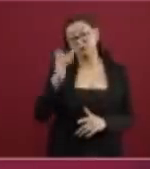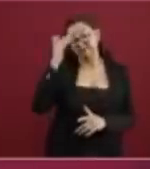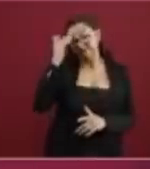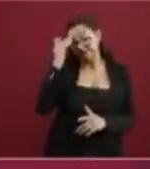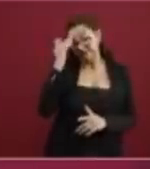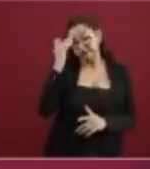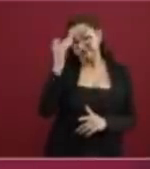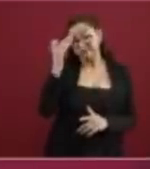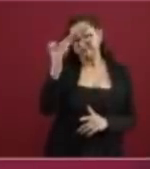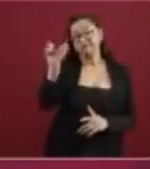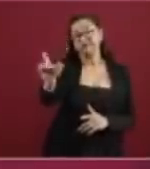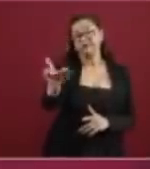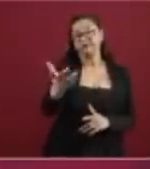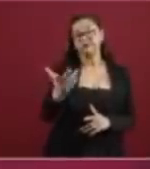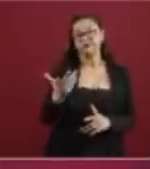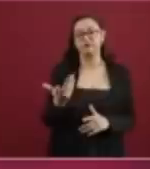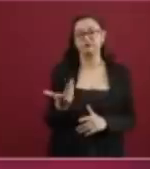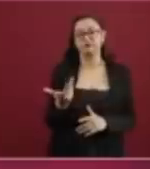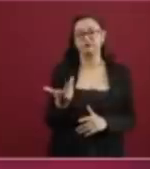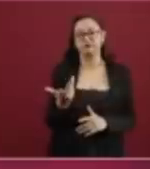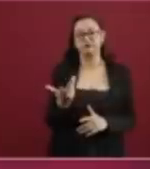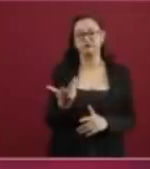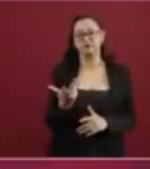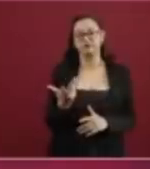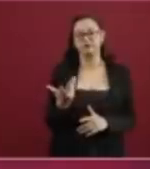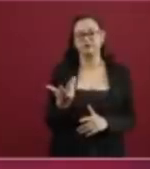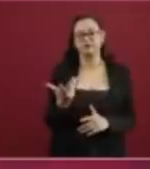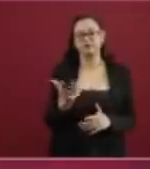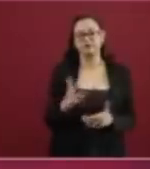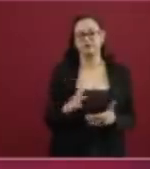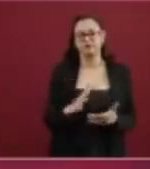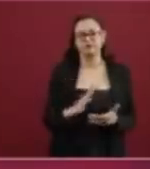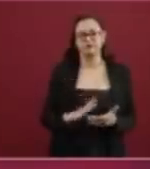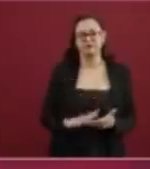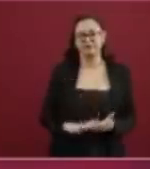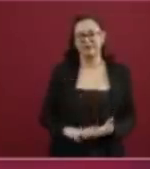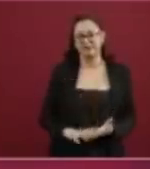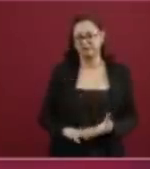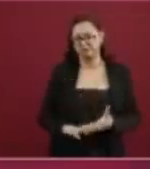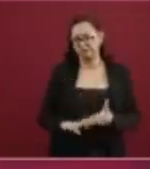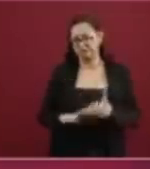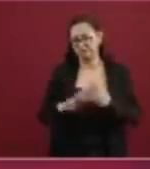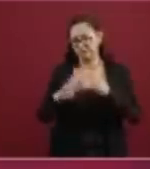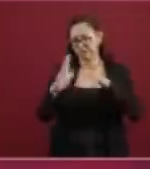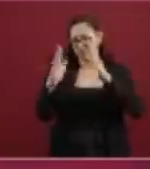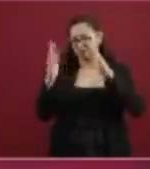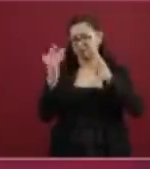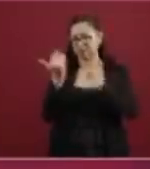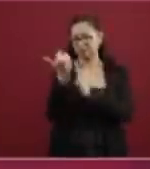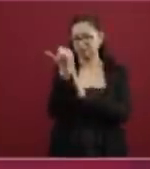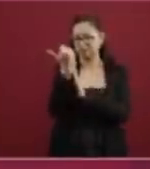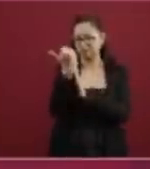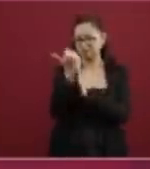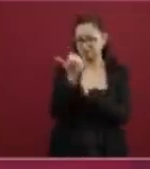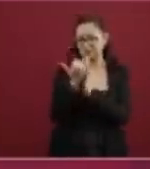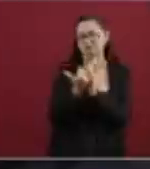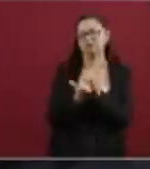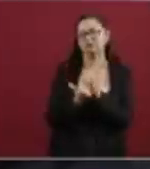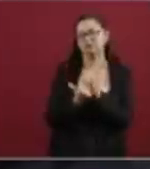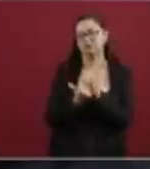el que podamos bajar de manera considerable la incidencia electiva,